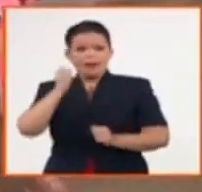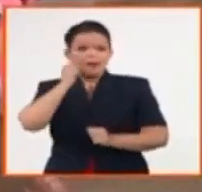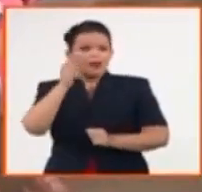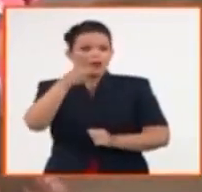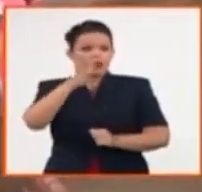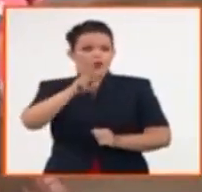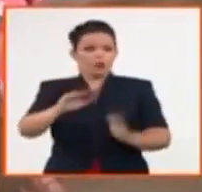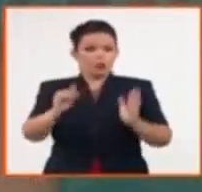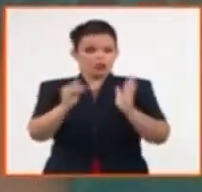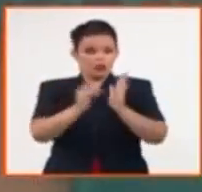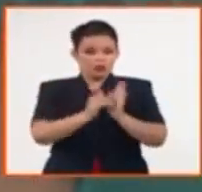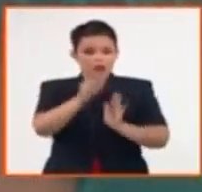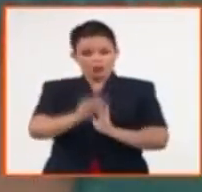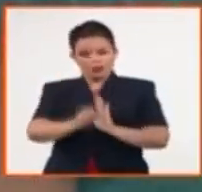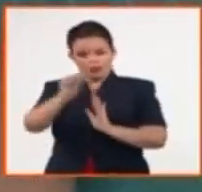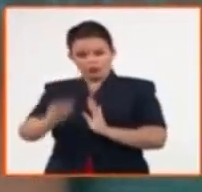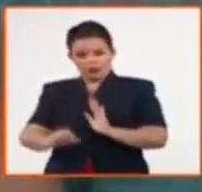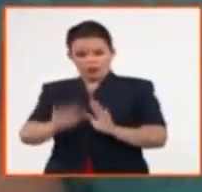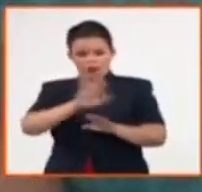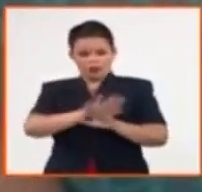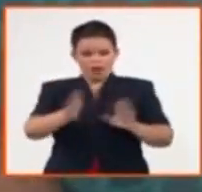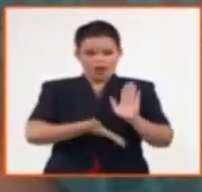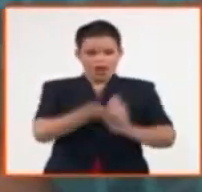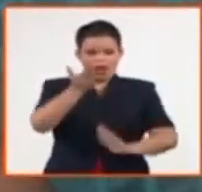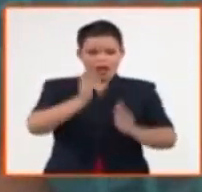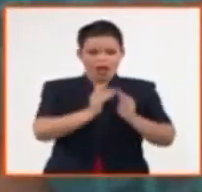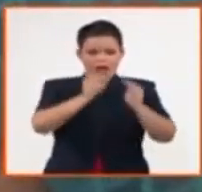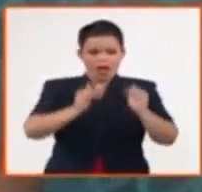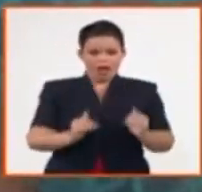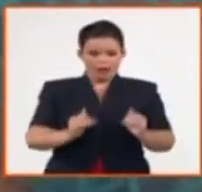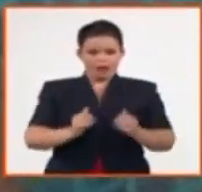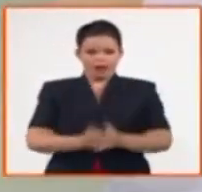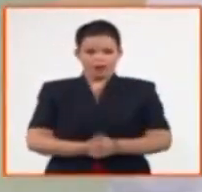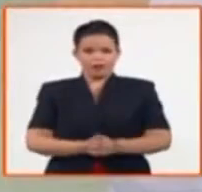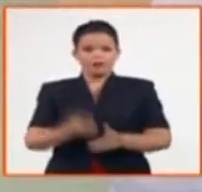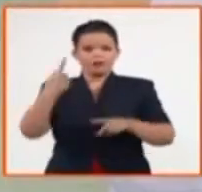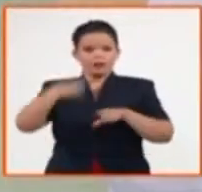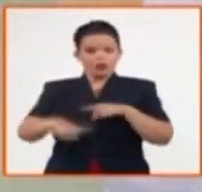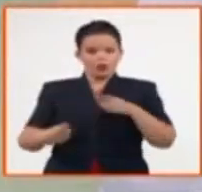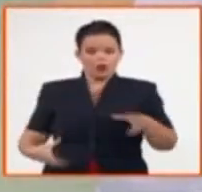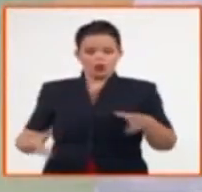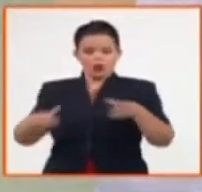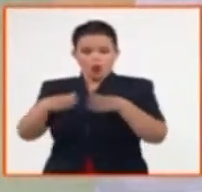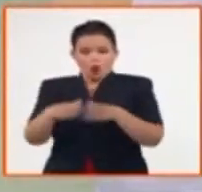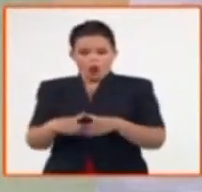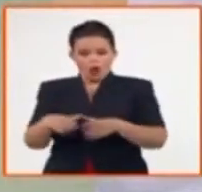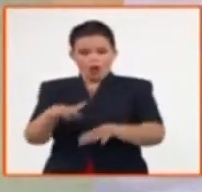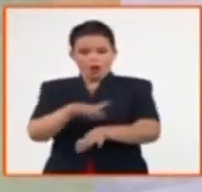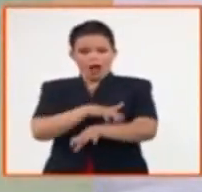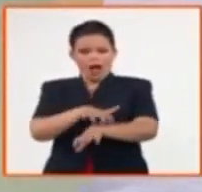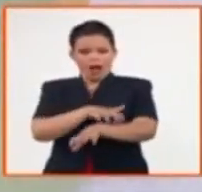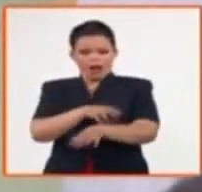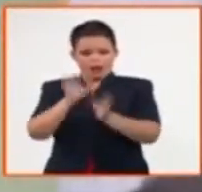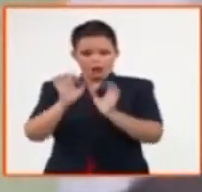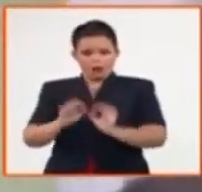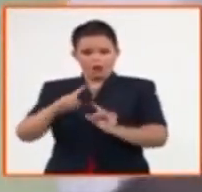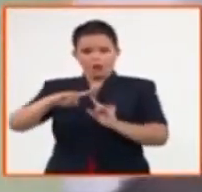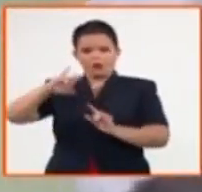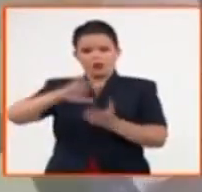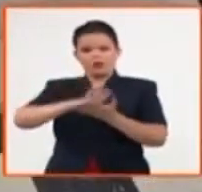la COVID-19 y los 3.648 alérgicos al Diomersal aguardan por otro esquema de